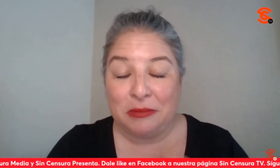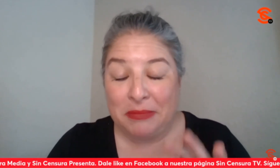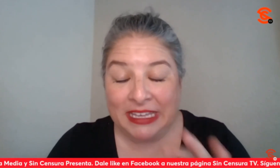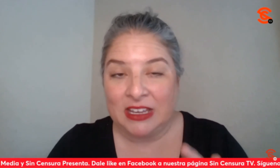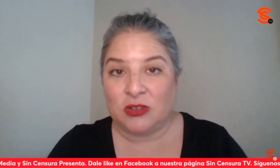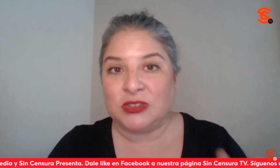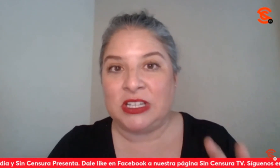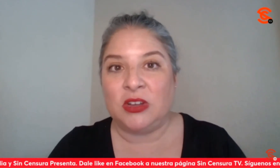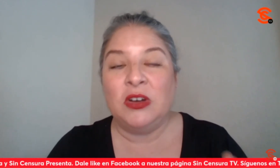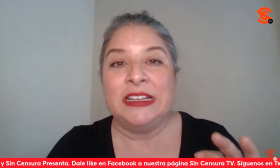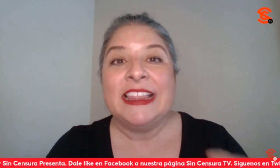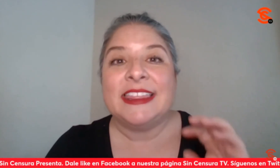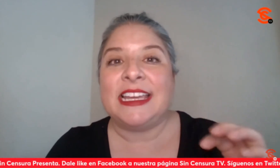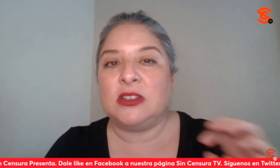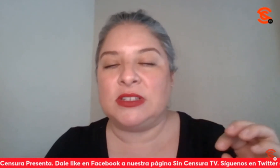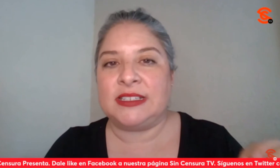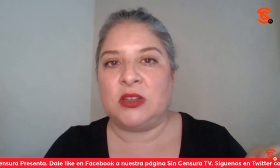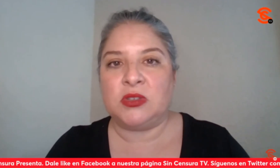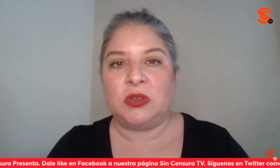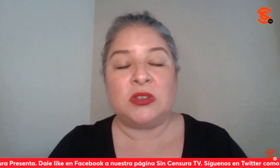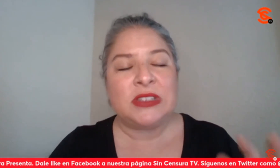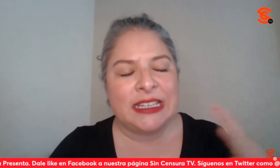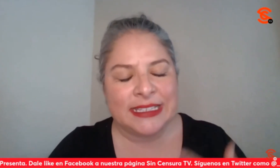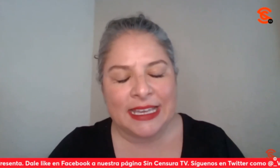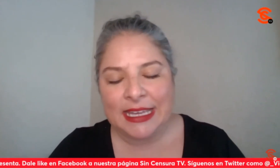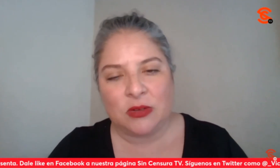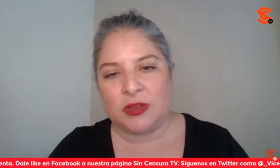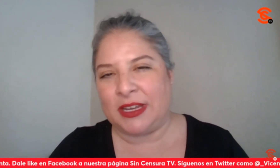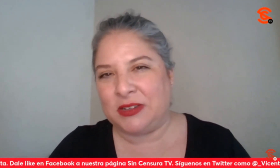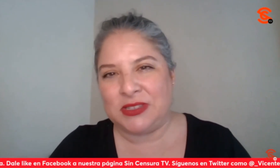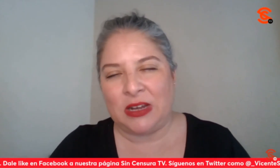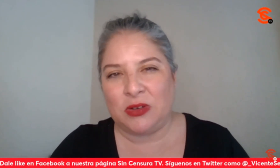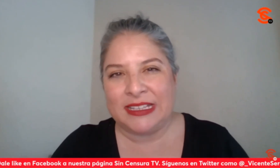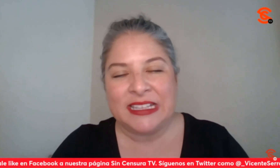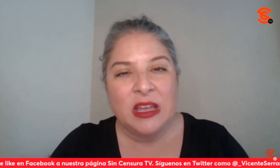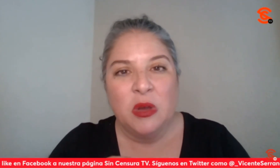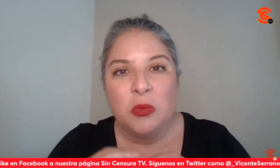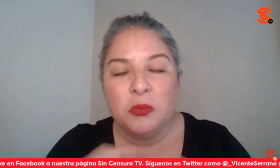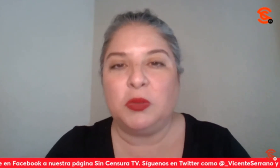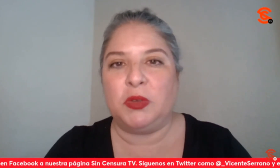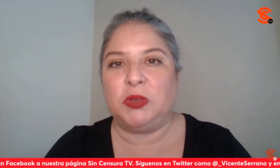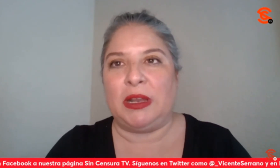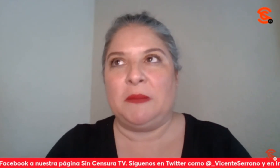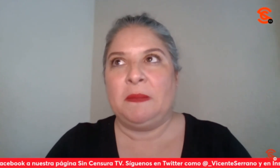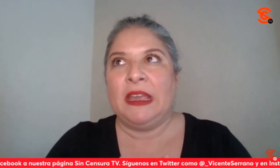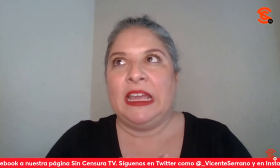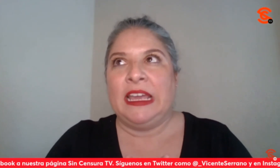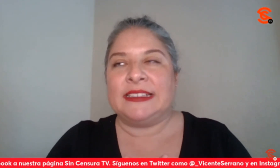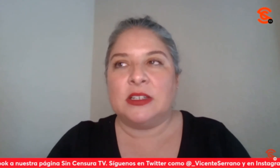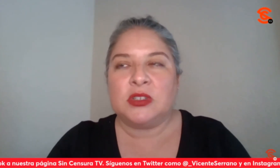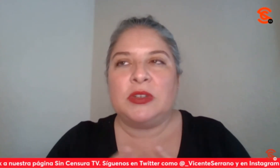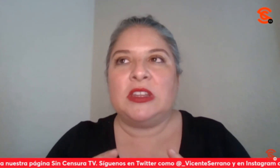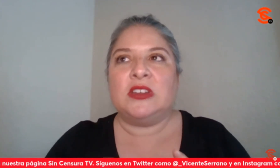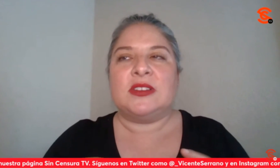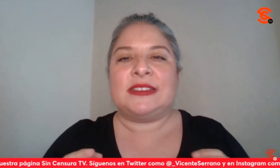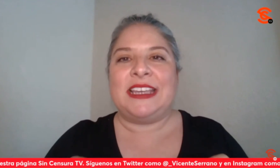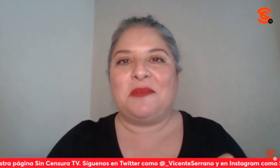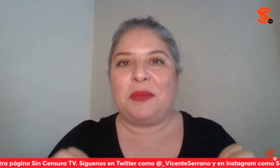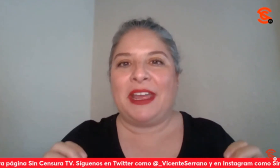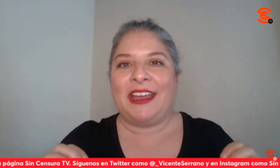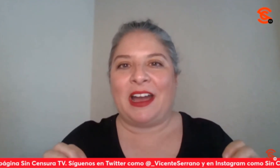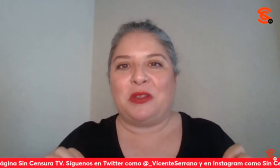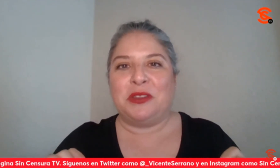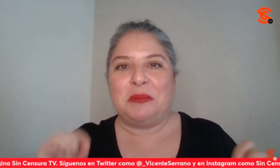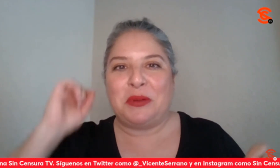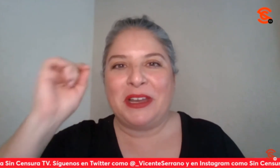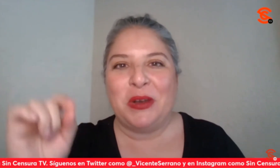de México, sino de los Estados Unidos. Y es que hay que acordarnos de algo que es muy puntual. Estados Unidos